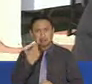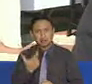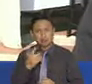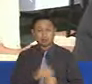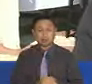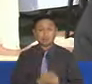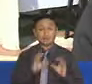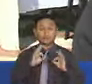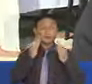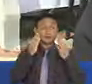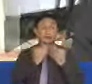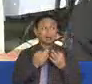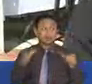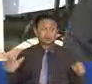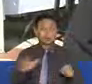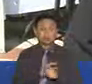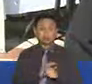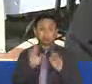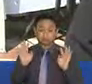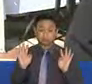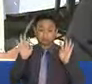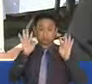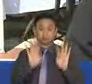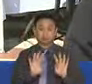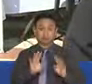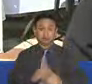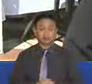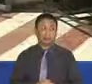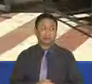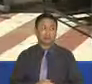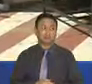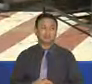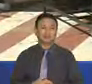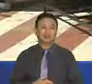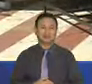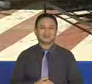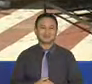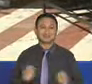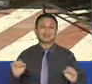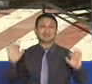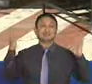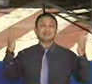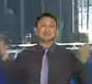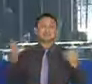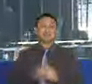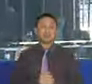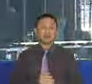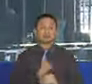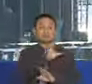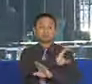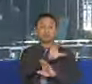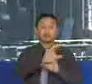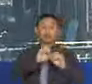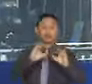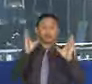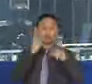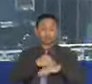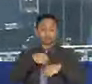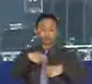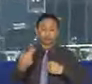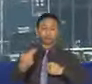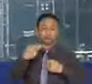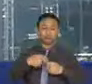tenemos familias enteras tenemos el agrado de decir que nos ha ido bastante bien el festival estuvo acompañado de conciertos gratuitos en los que